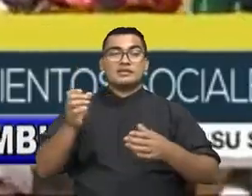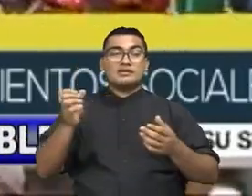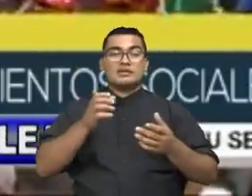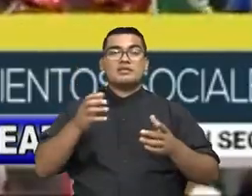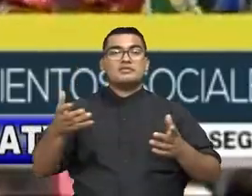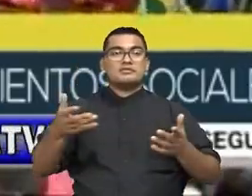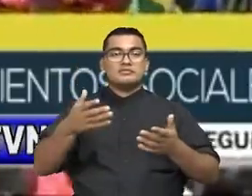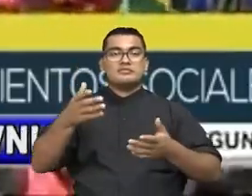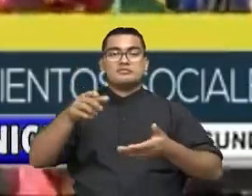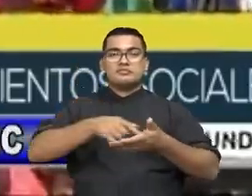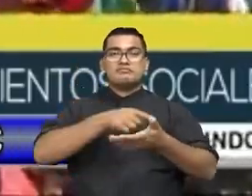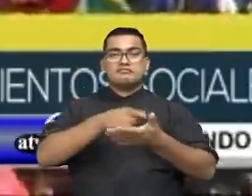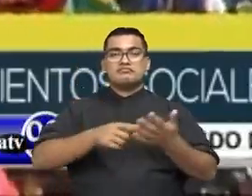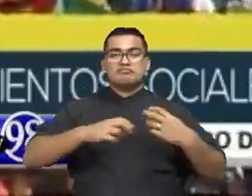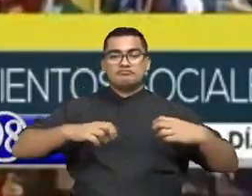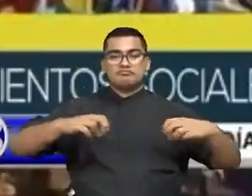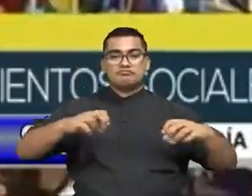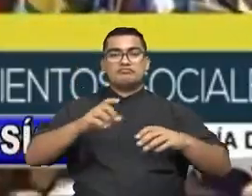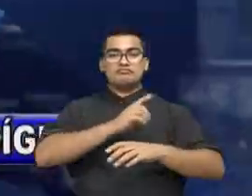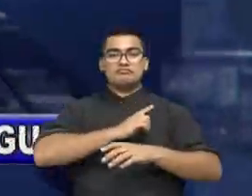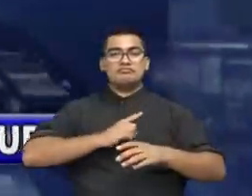boliviano.